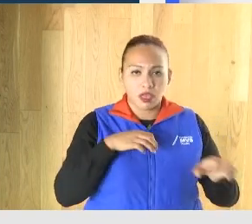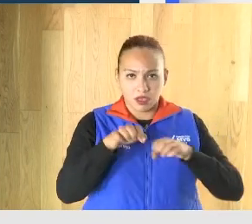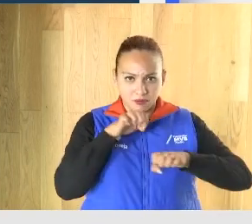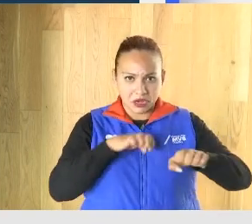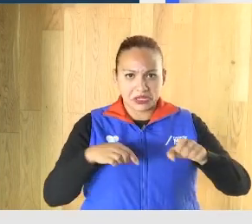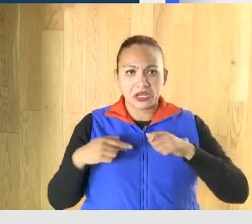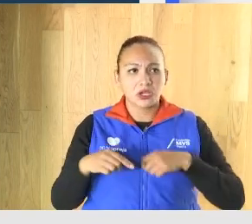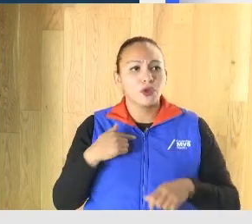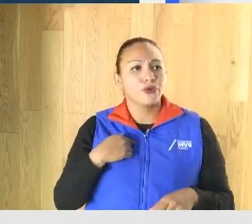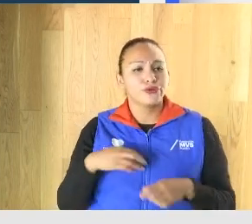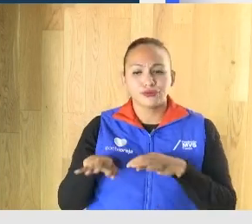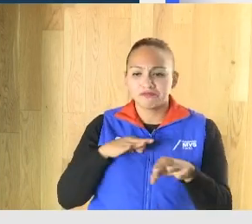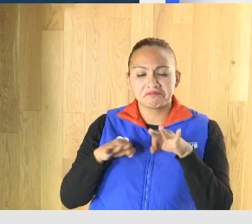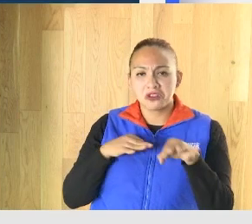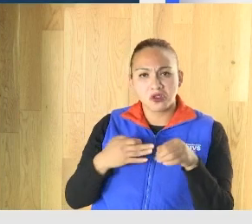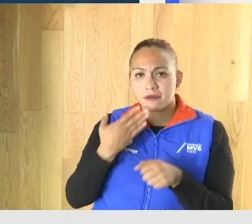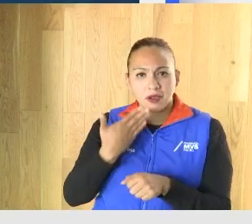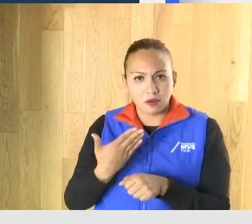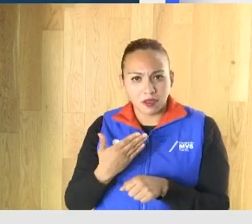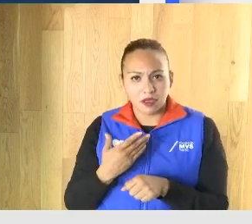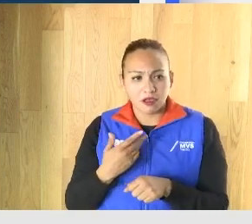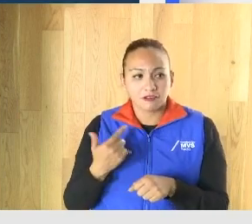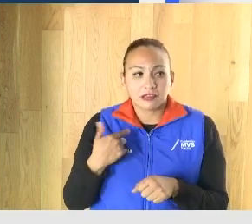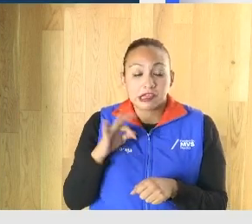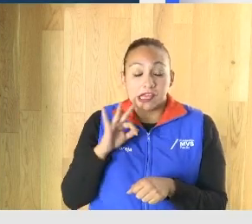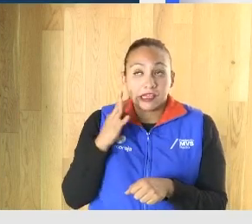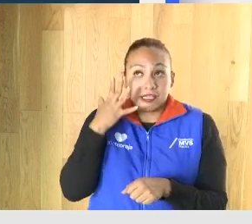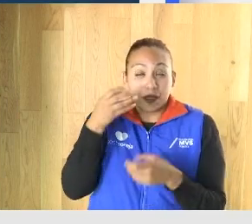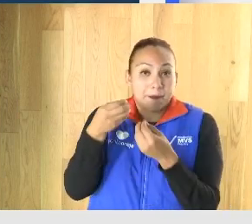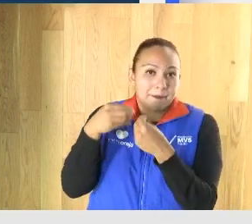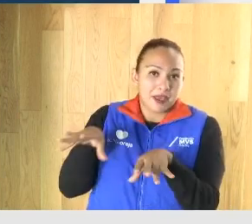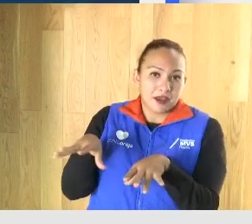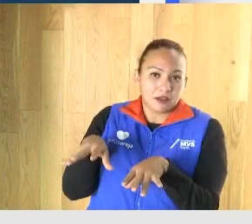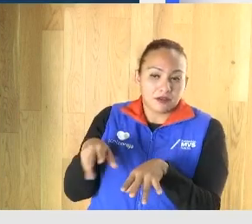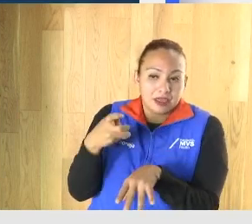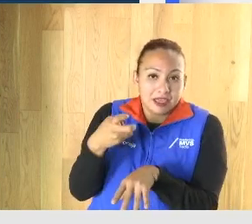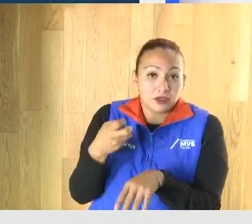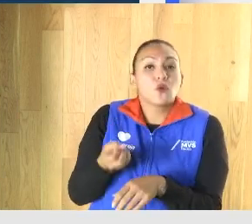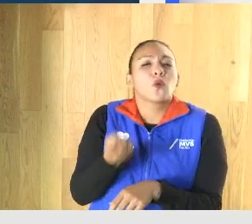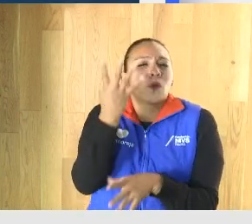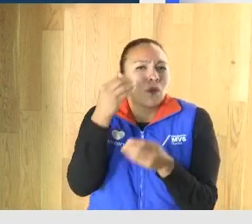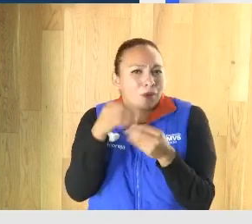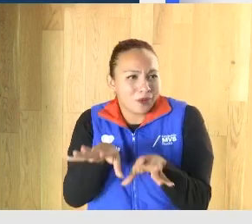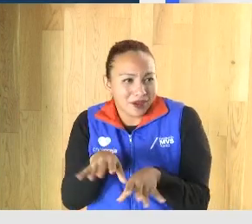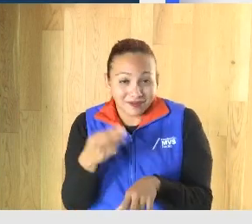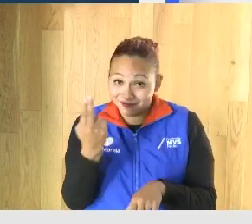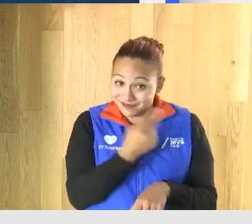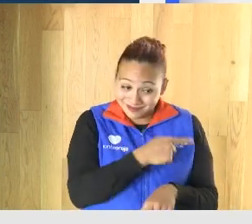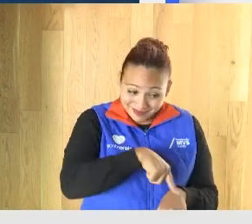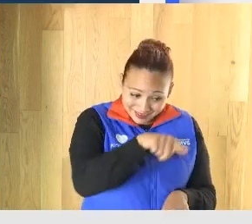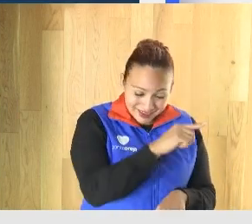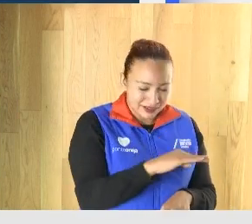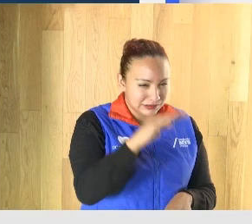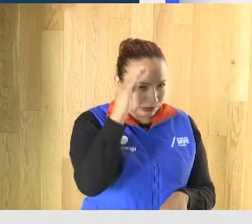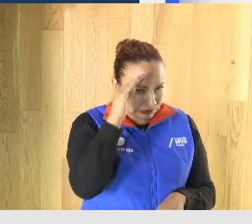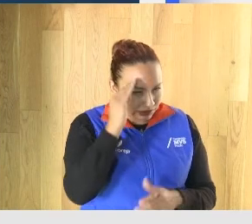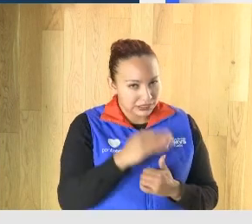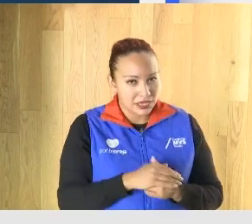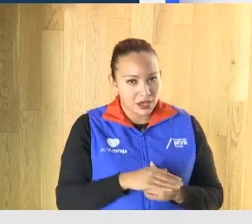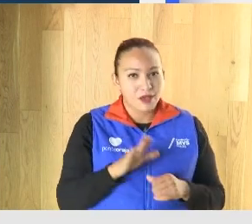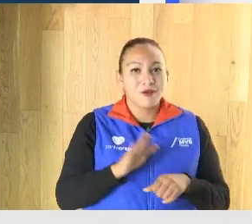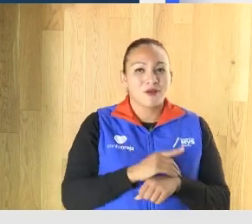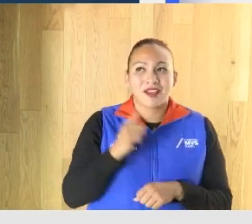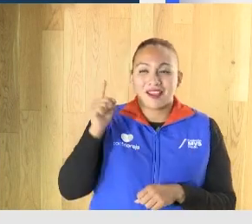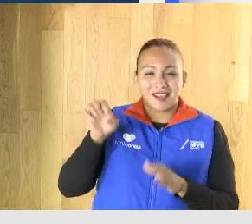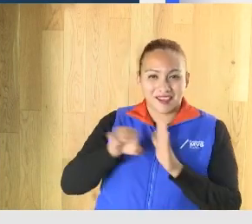Los riesgos de la inacción. Yo creo que, por ejemplo, a las empresas que operan en Europa, ahora mismo sería imposible